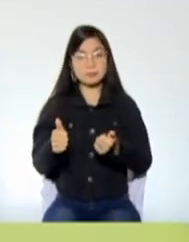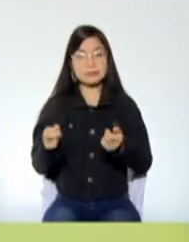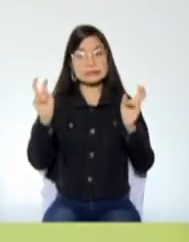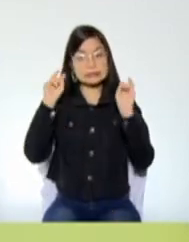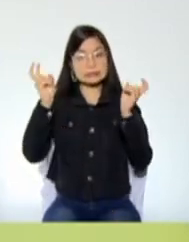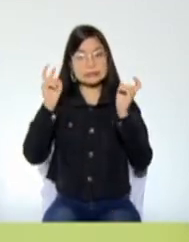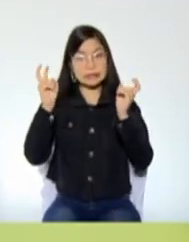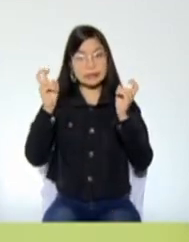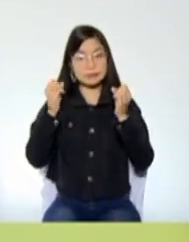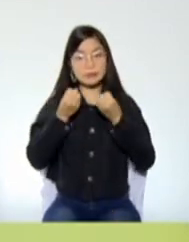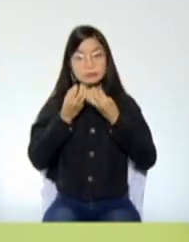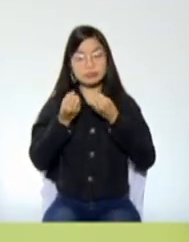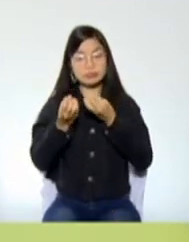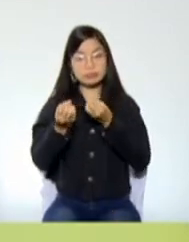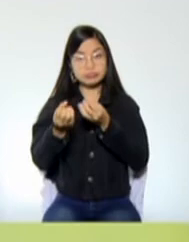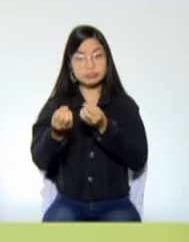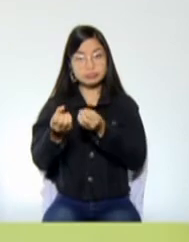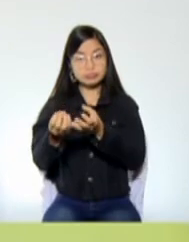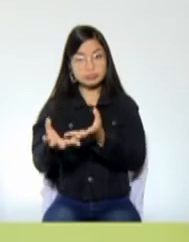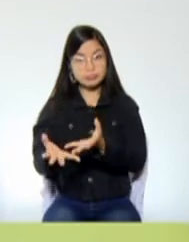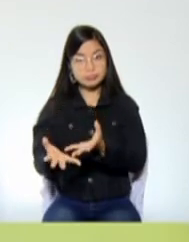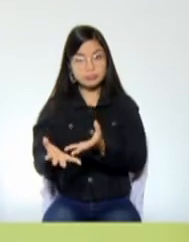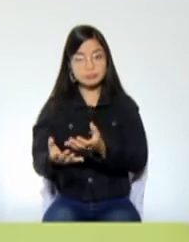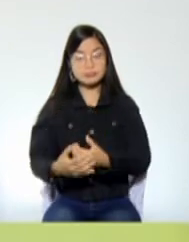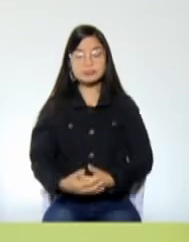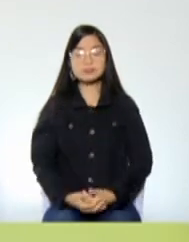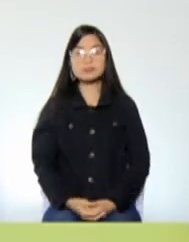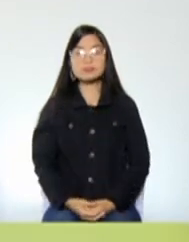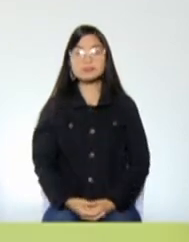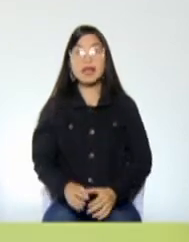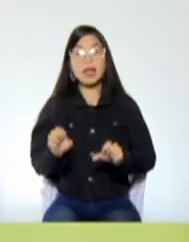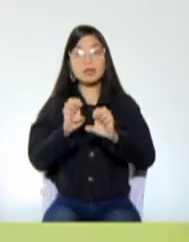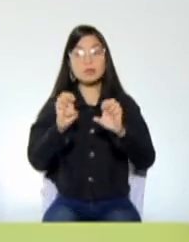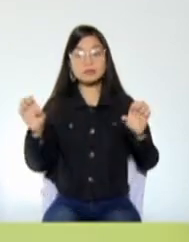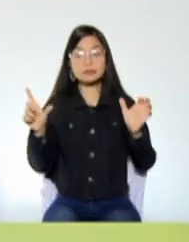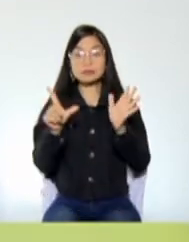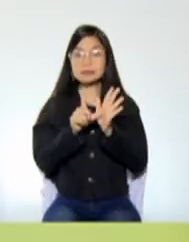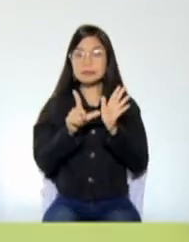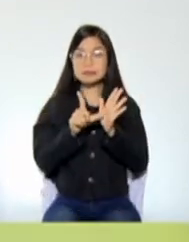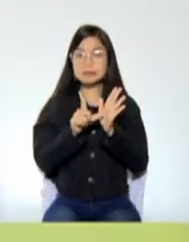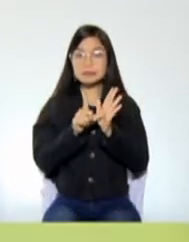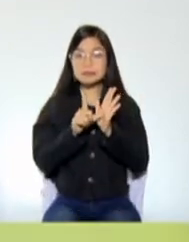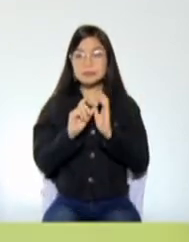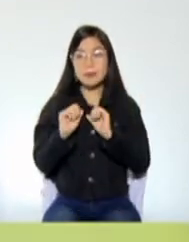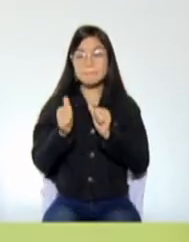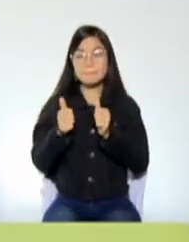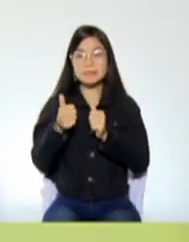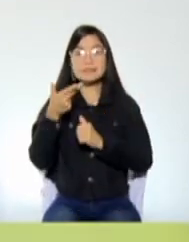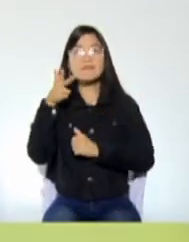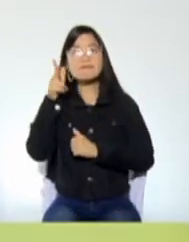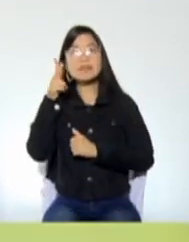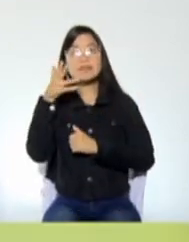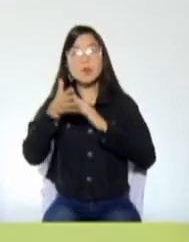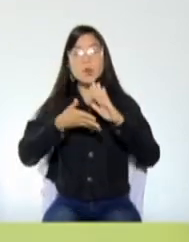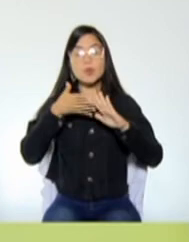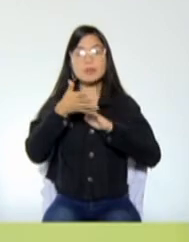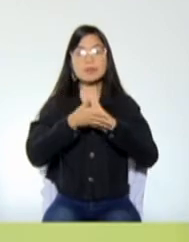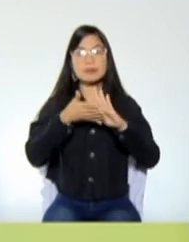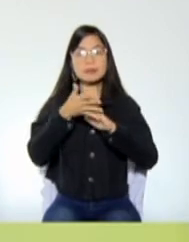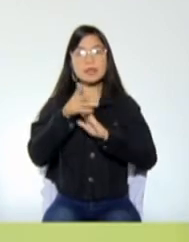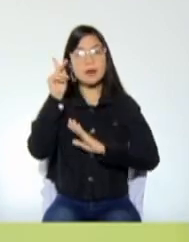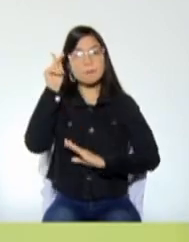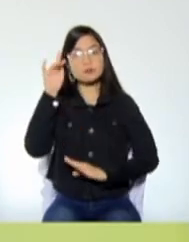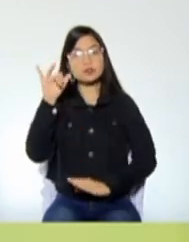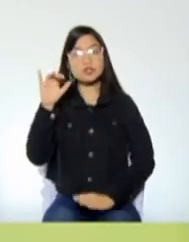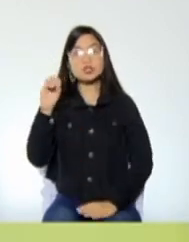tenemos preparado el día de hoy para abordar los referentes teórico-prácticos del área de educación media, vamos a empezar por nuestro video de lengua de señas venezolana